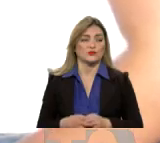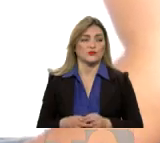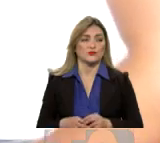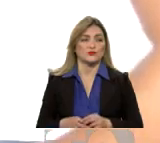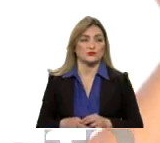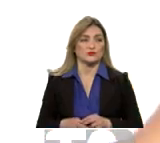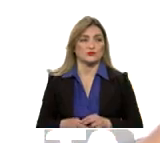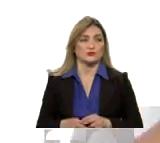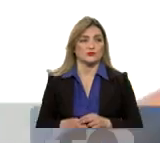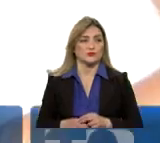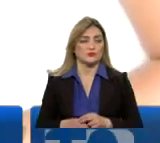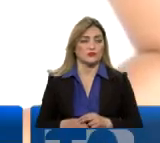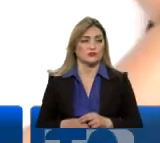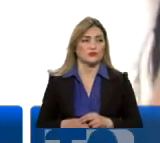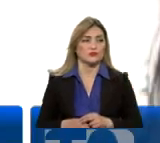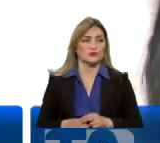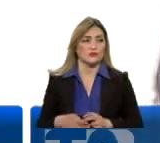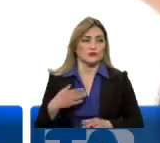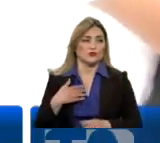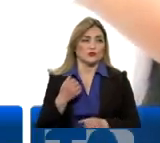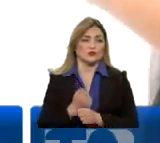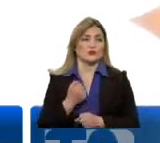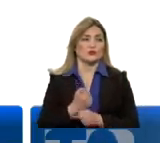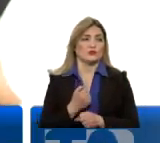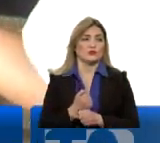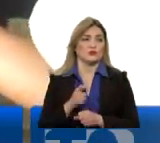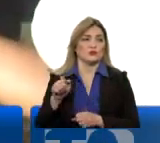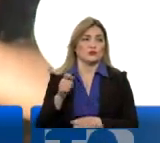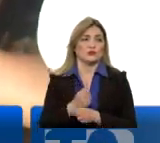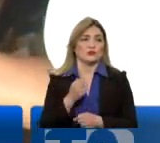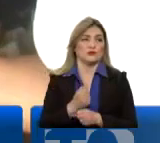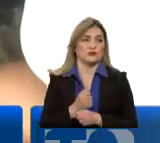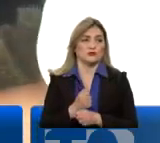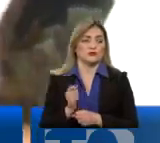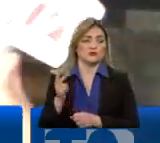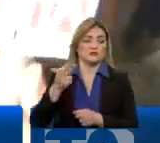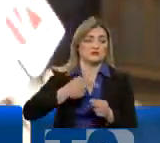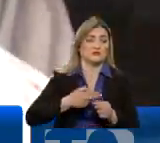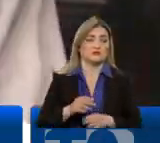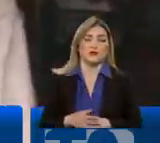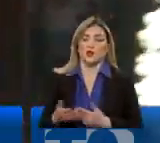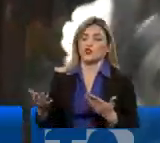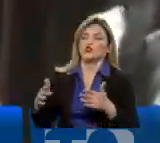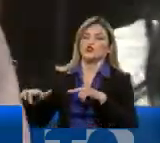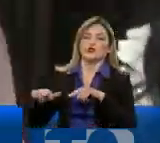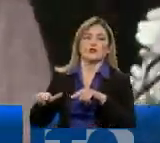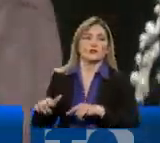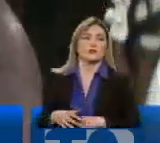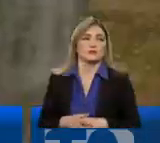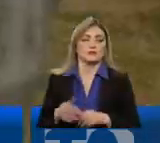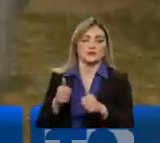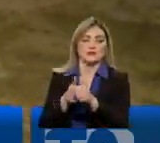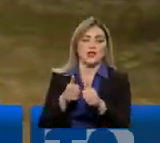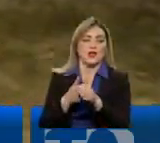No sabía nada, señor. No, solo yo necesito trabajar y como no tengo trabajo, vine a trabajar. ¿Y de dónde les trajeron? Nada, vivimos por